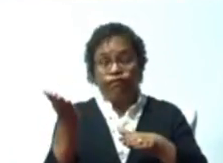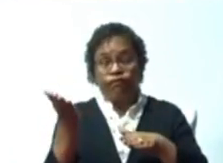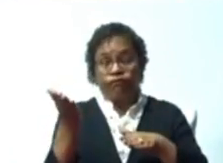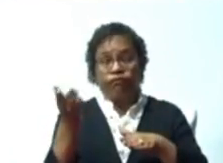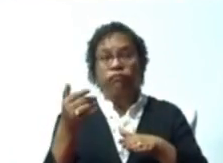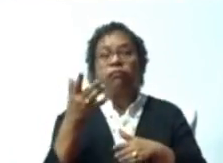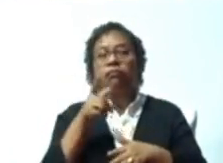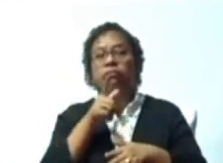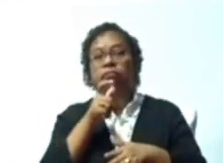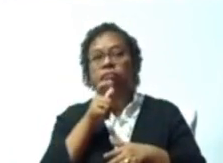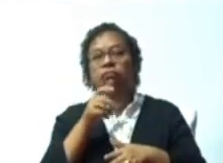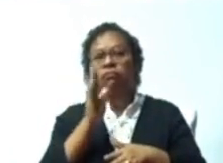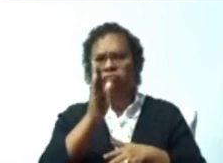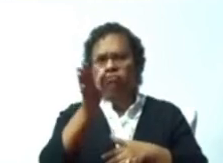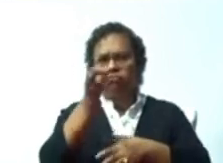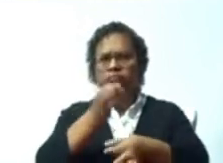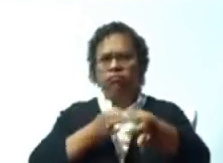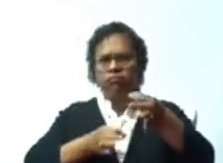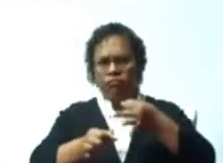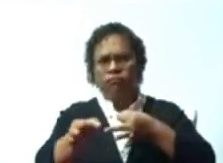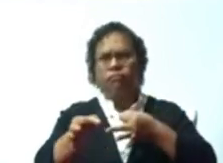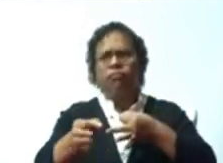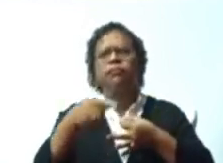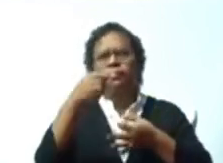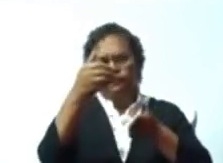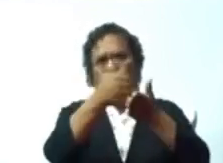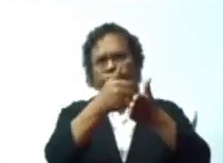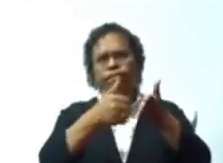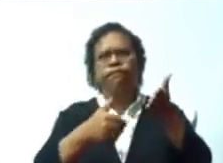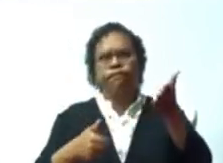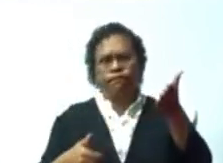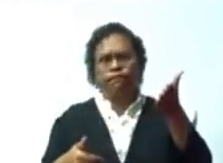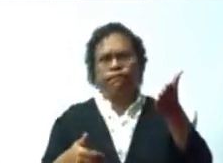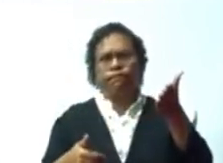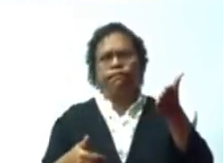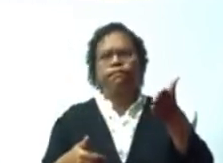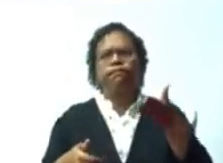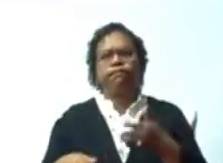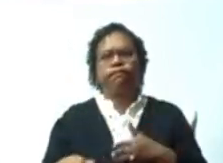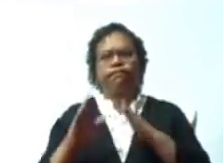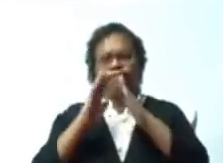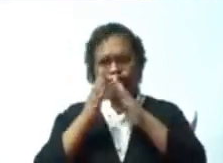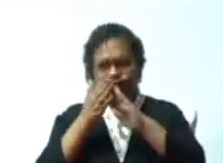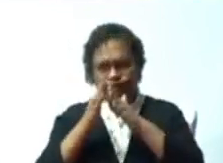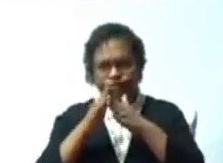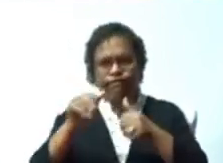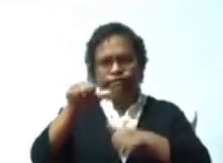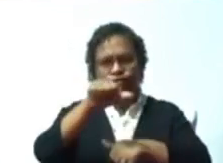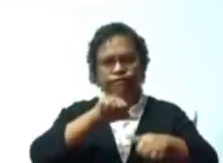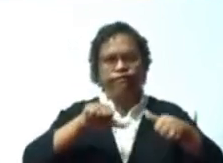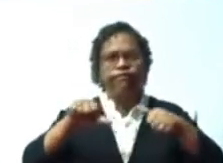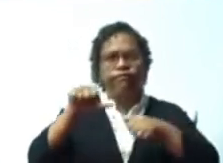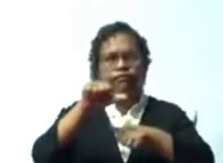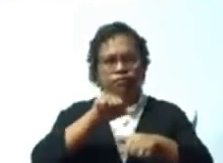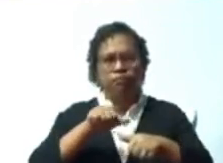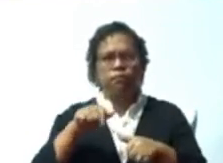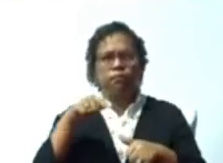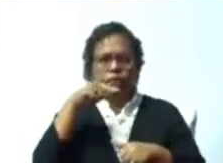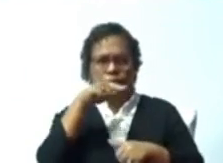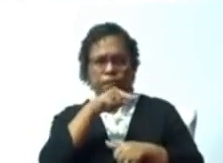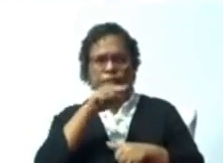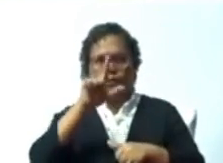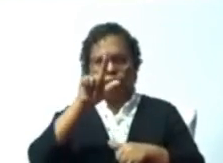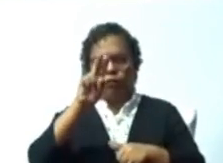el compañero abogado de la ciudad de aso de Compostela el compañero Luis Alberto